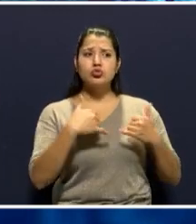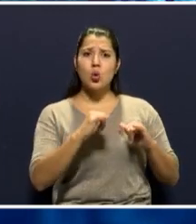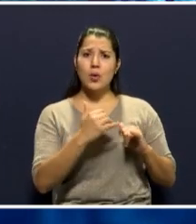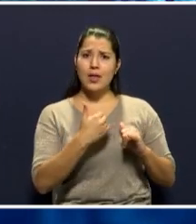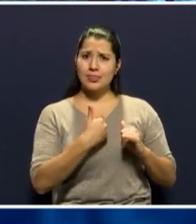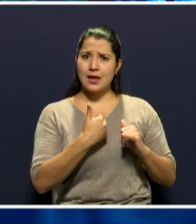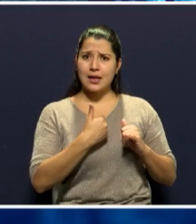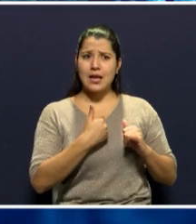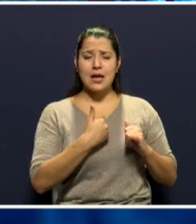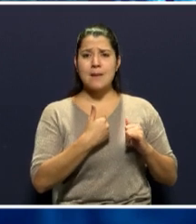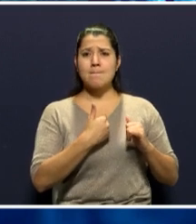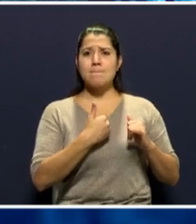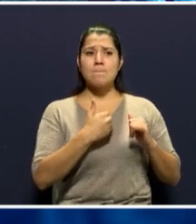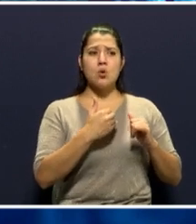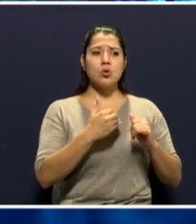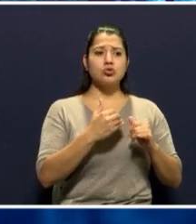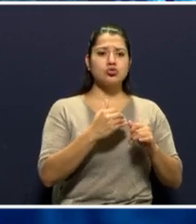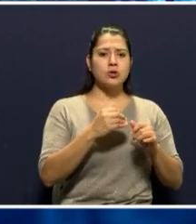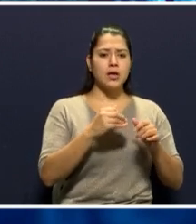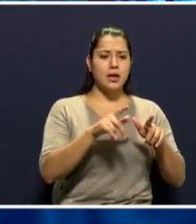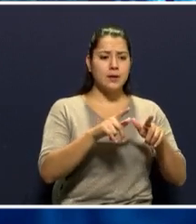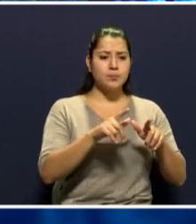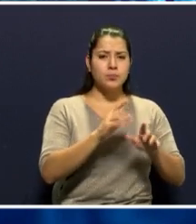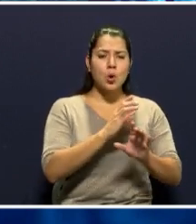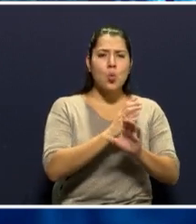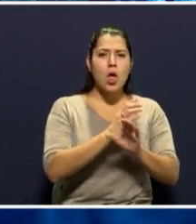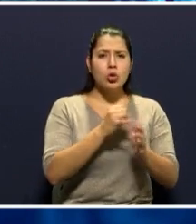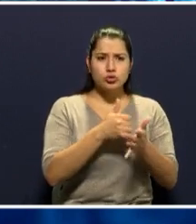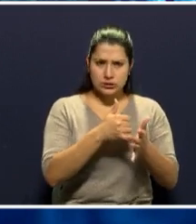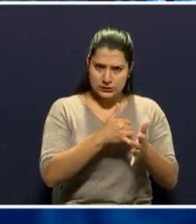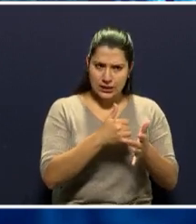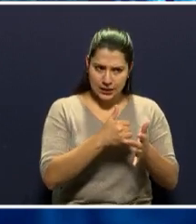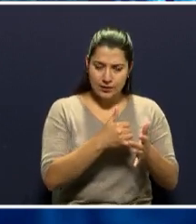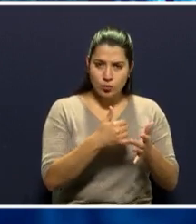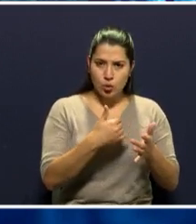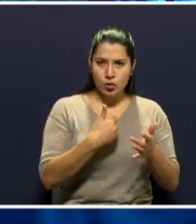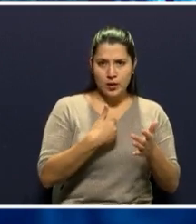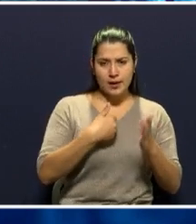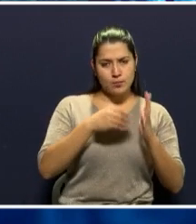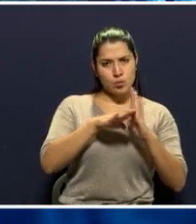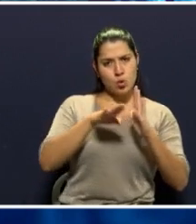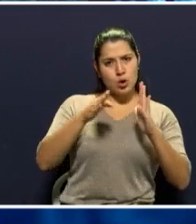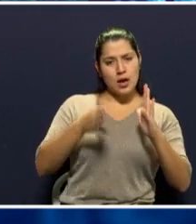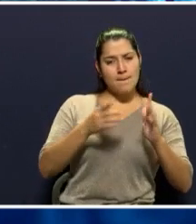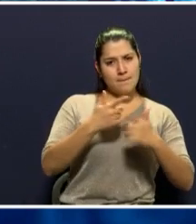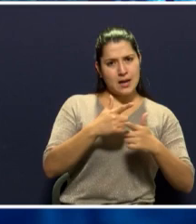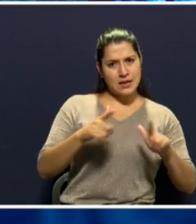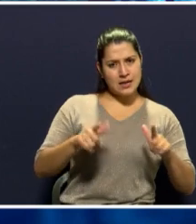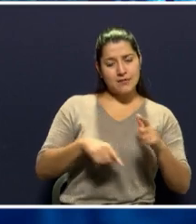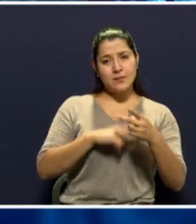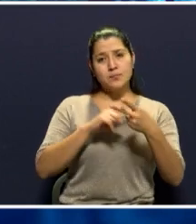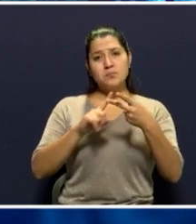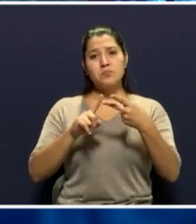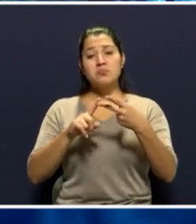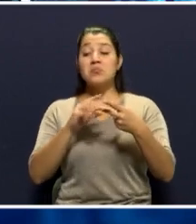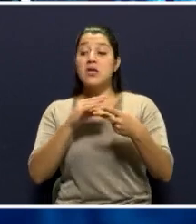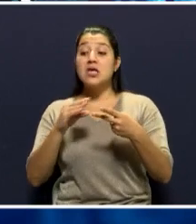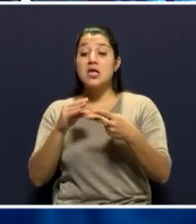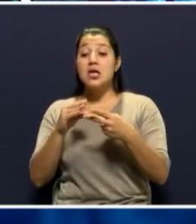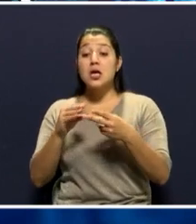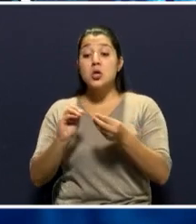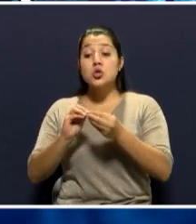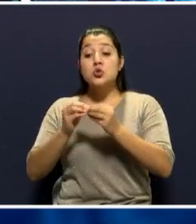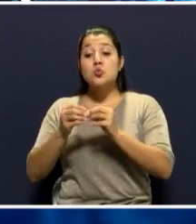vitales como las unidades de cuidados intensivos y un crecimiento diario de nuevos casos que se encuentra